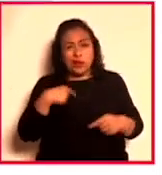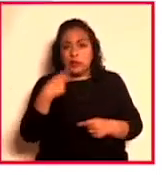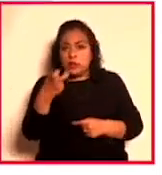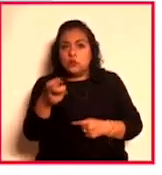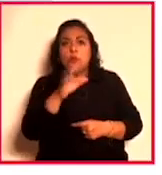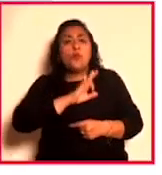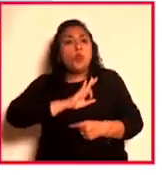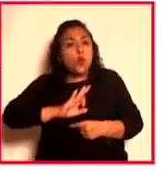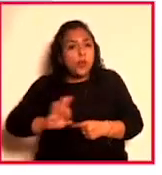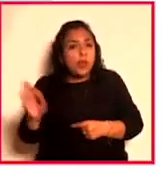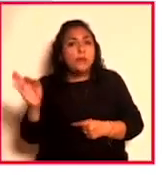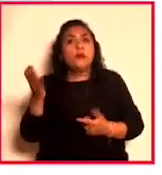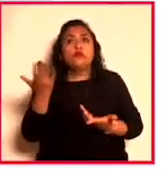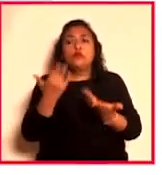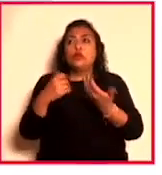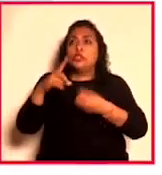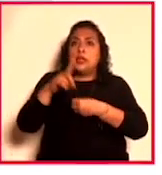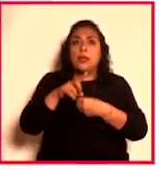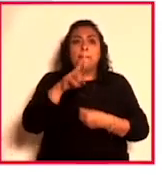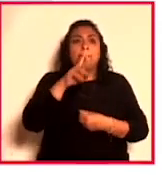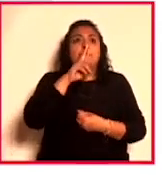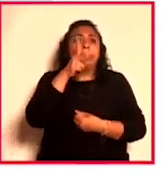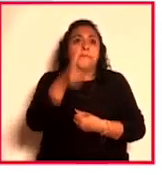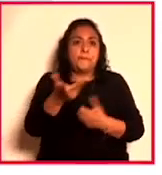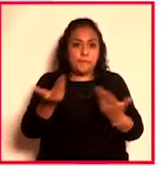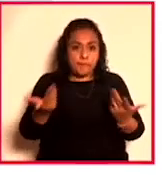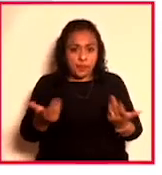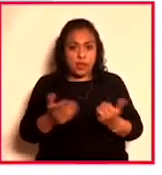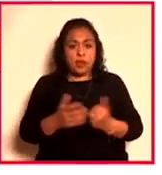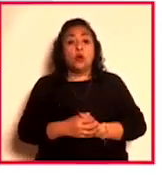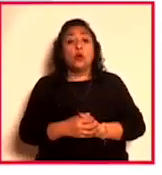construir una sociedad mejor.